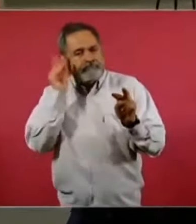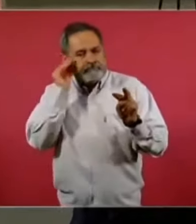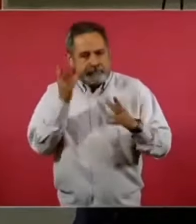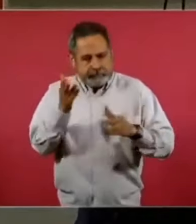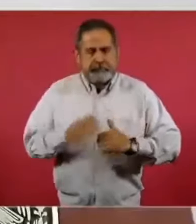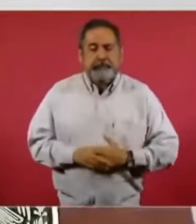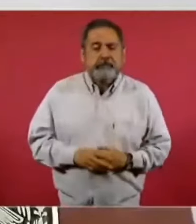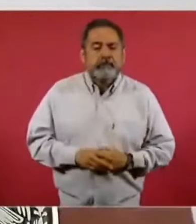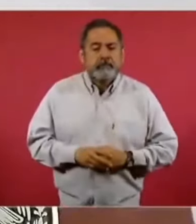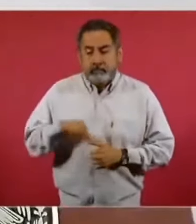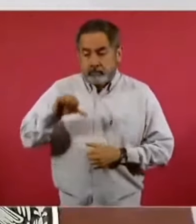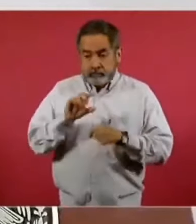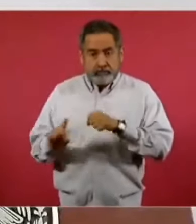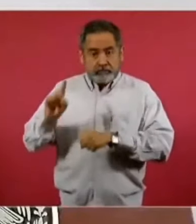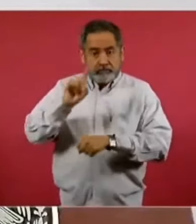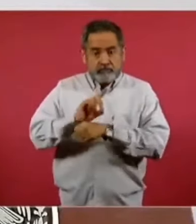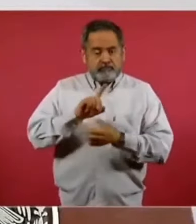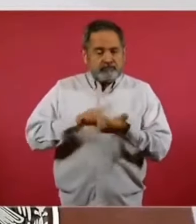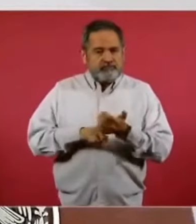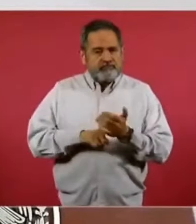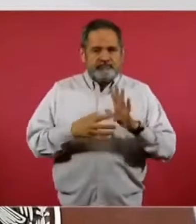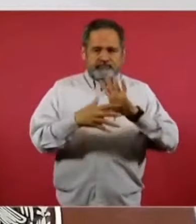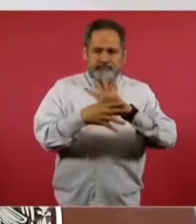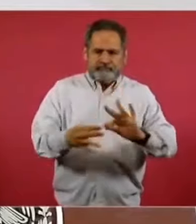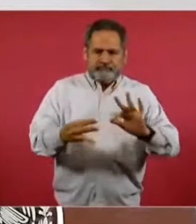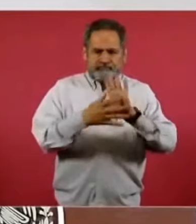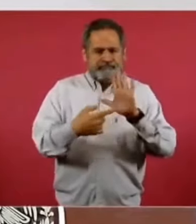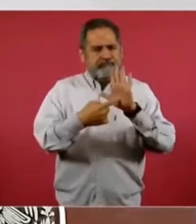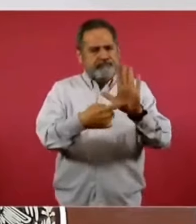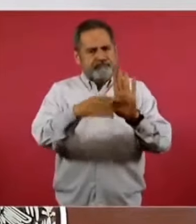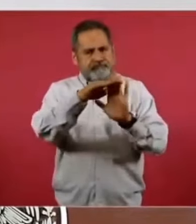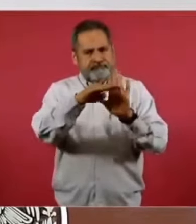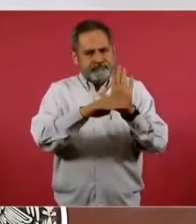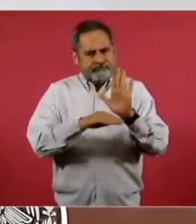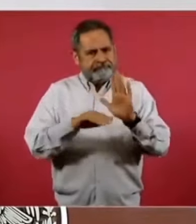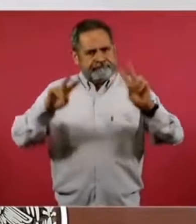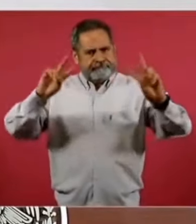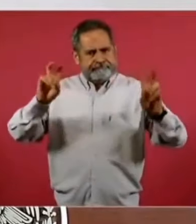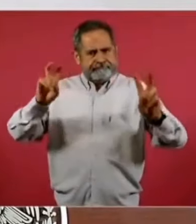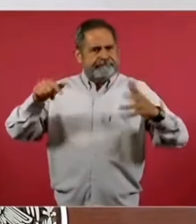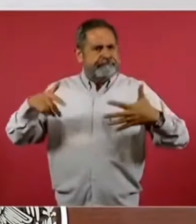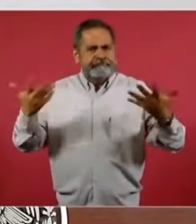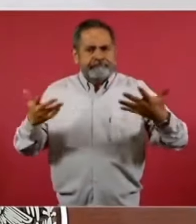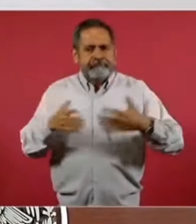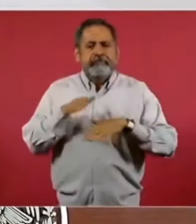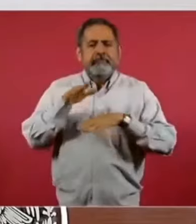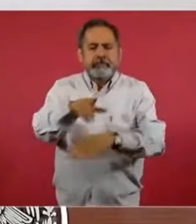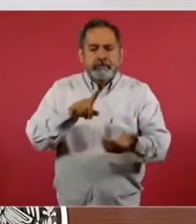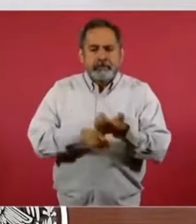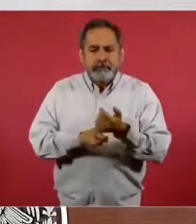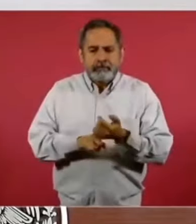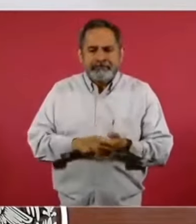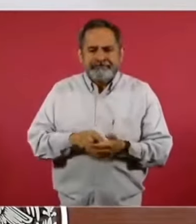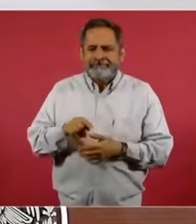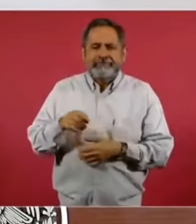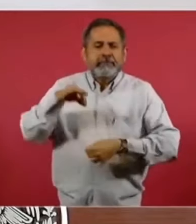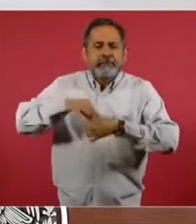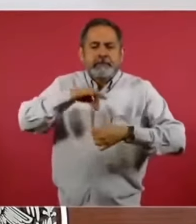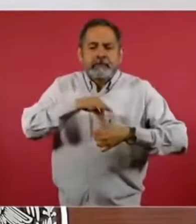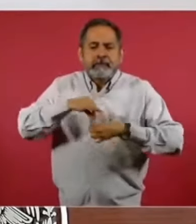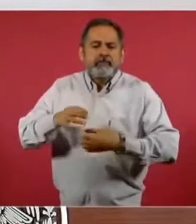día de hoy queremos hablar queremos tocar el tema de la sobr representación